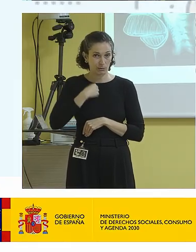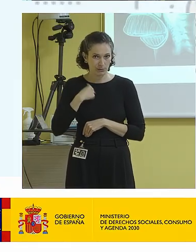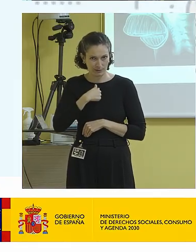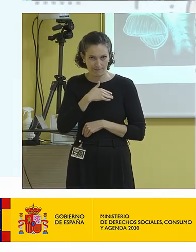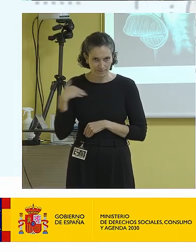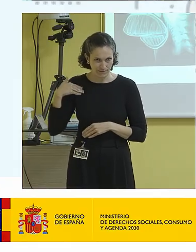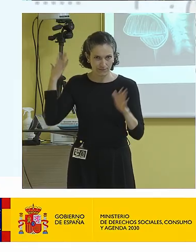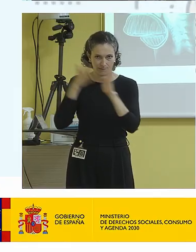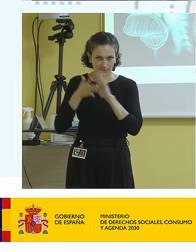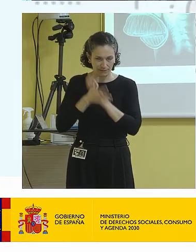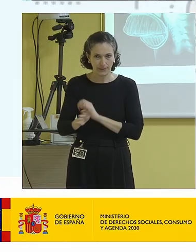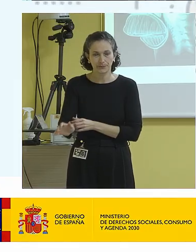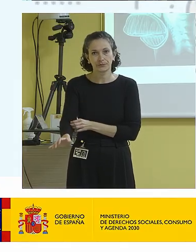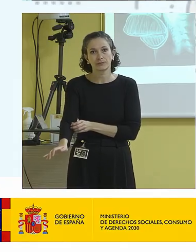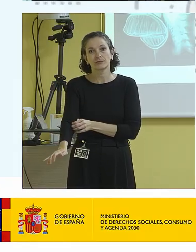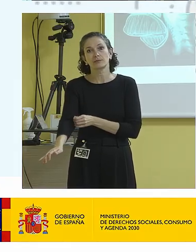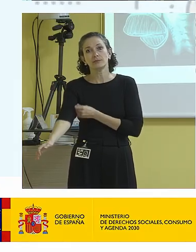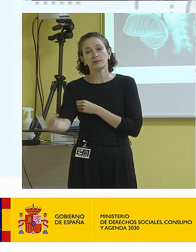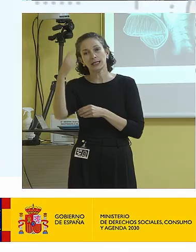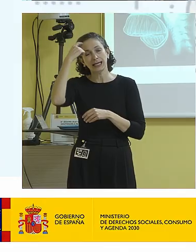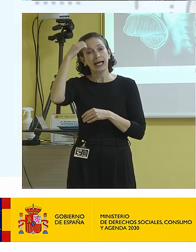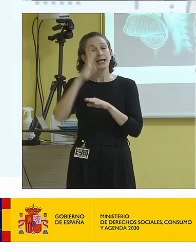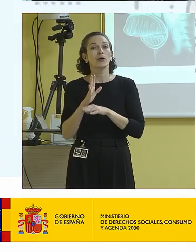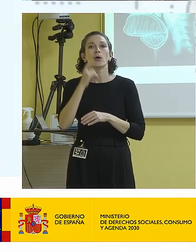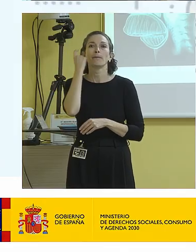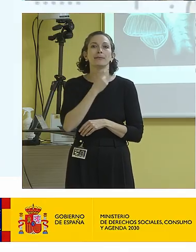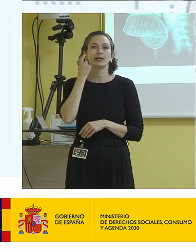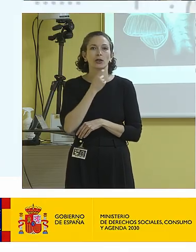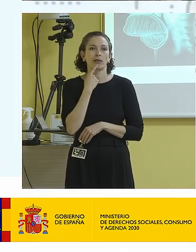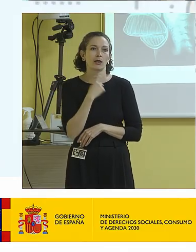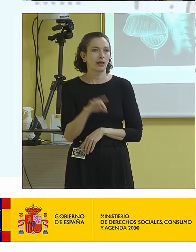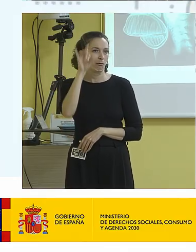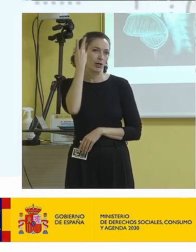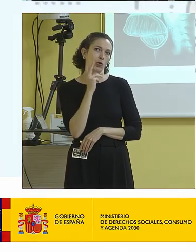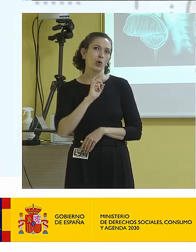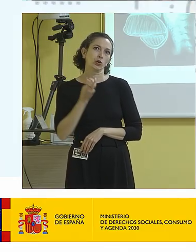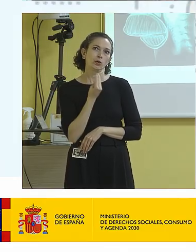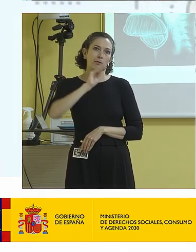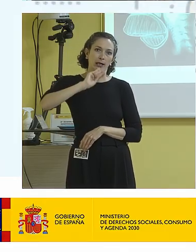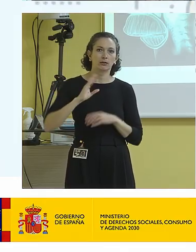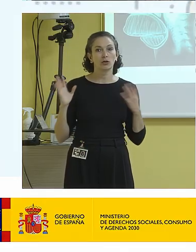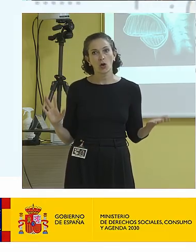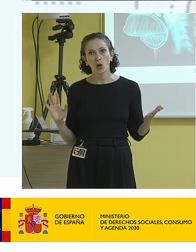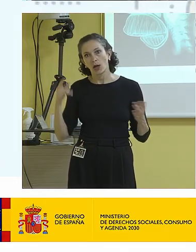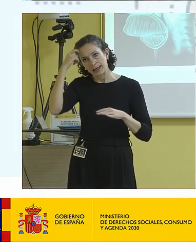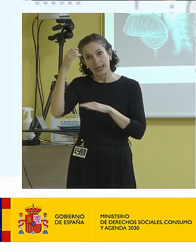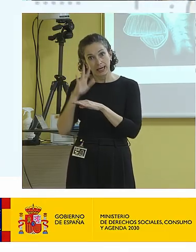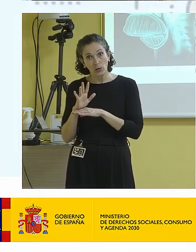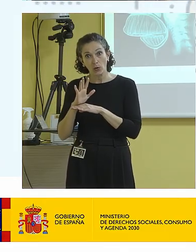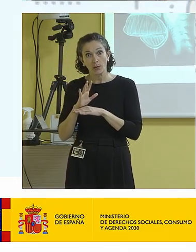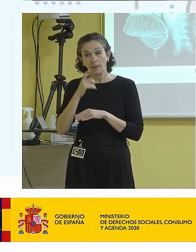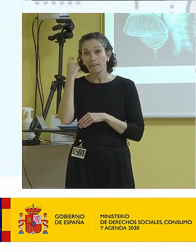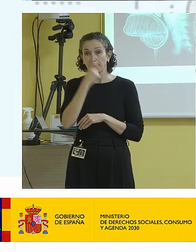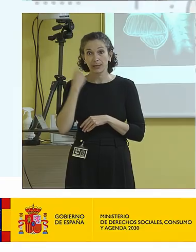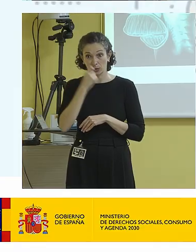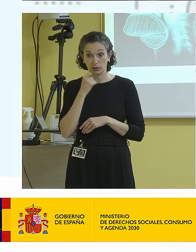llevar. Pues claro, cuando tú hablas de neuromitos, también te dicen, bueno, otro invento. No, espera, los neuromitos tienen sentido desde el momento en el que la neurociencia